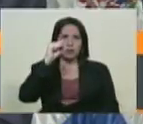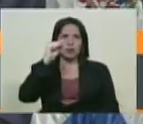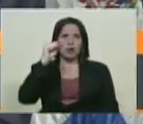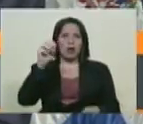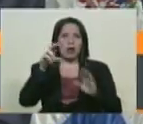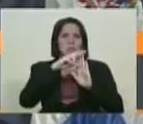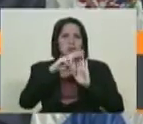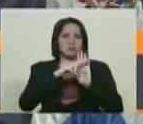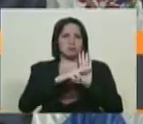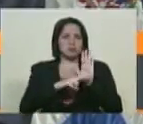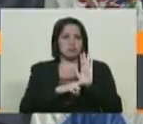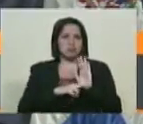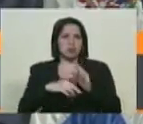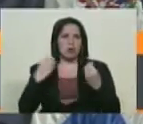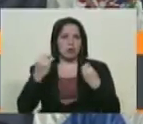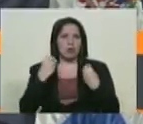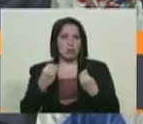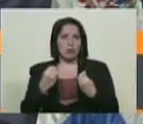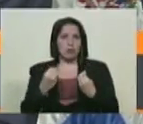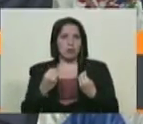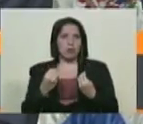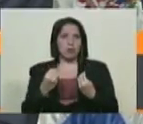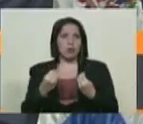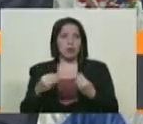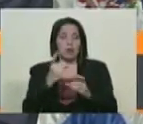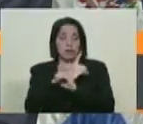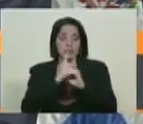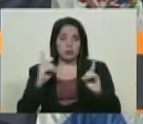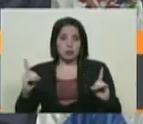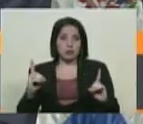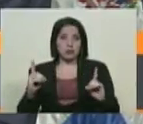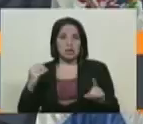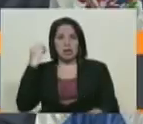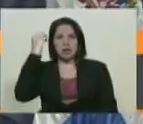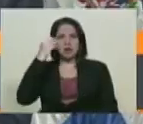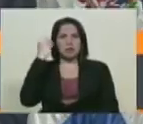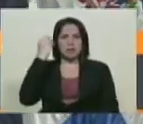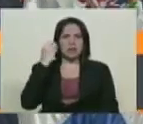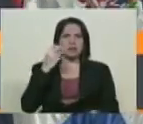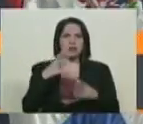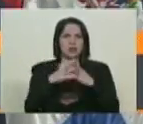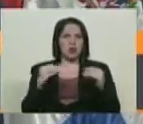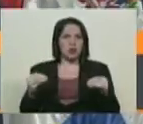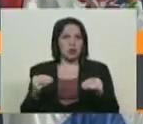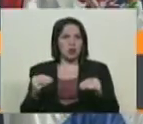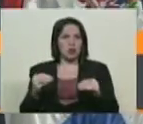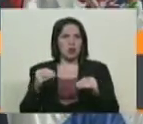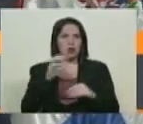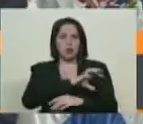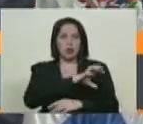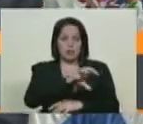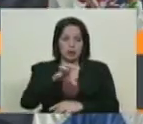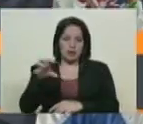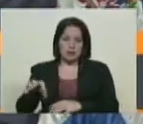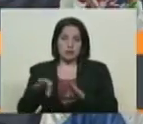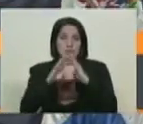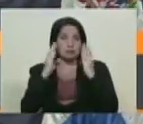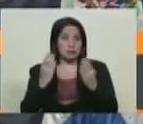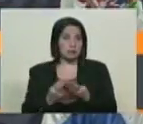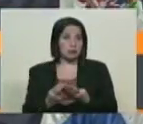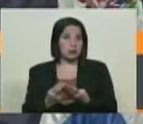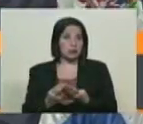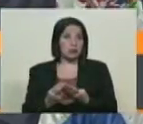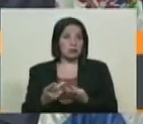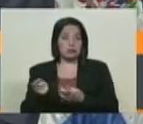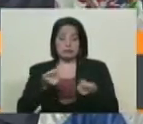de la República Bolivariana de Venezuela y a la democracia. Yo creo que somos de los pocos países del mundo que para yugular una